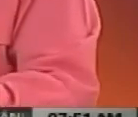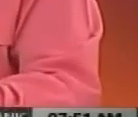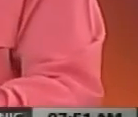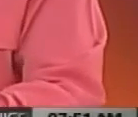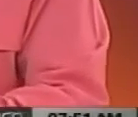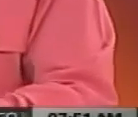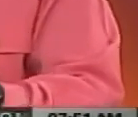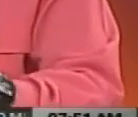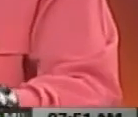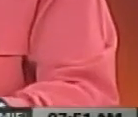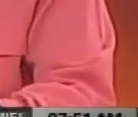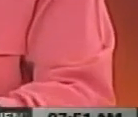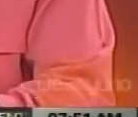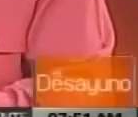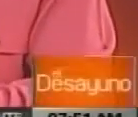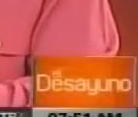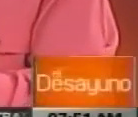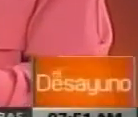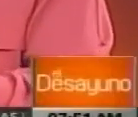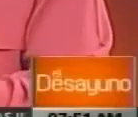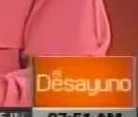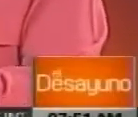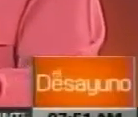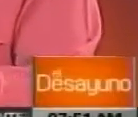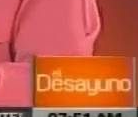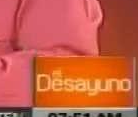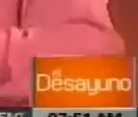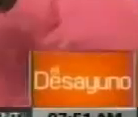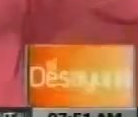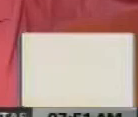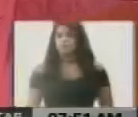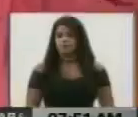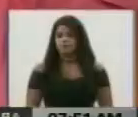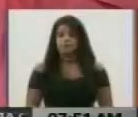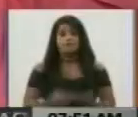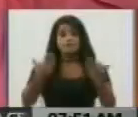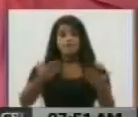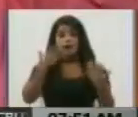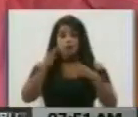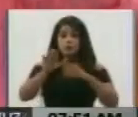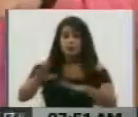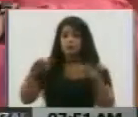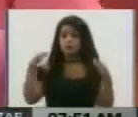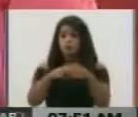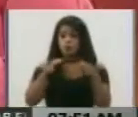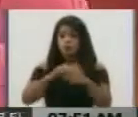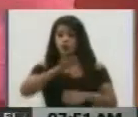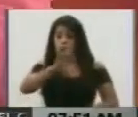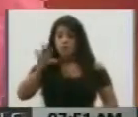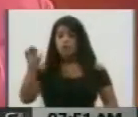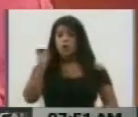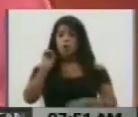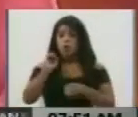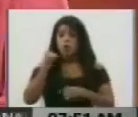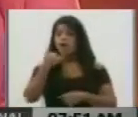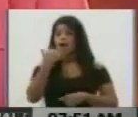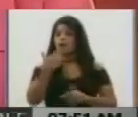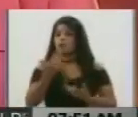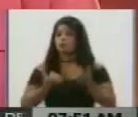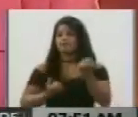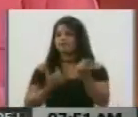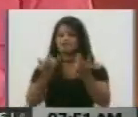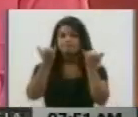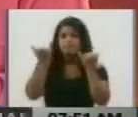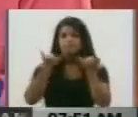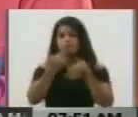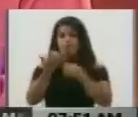con los arreglos que hayan hecho los partidos políticos entre ellos para apoyarse en unas elecciones regionales o para cualquier iniciativa